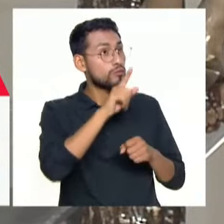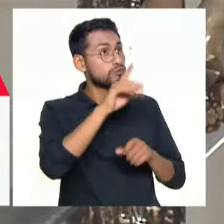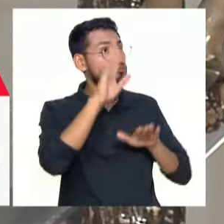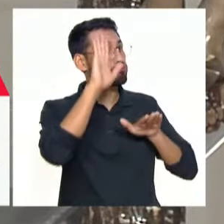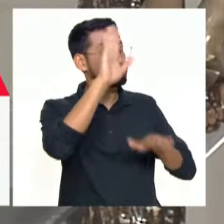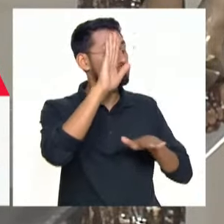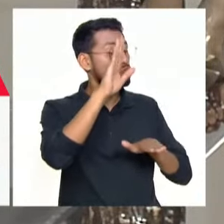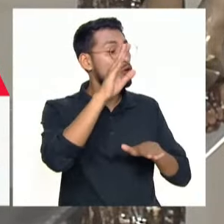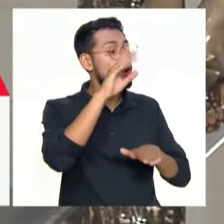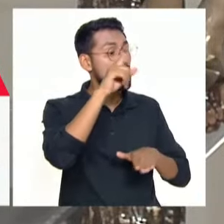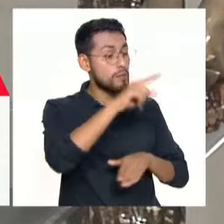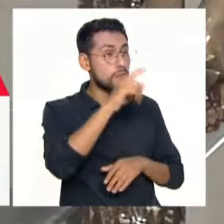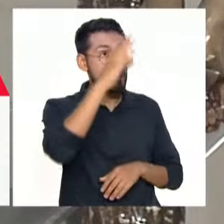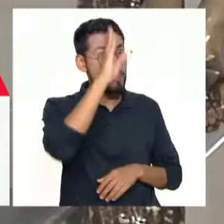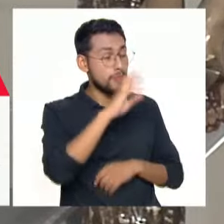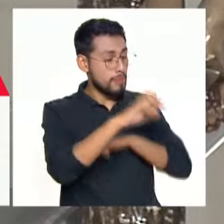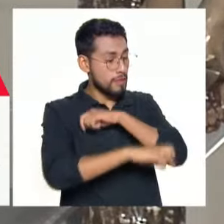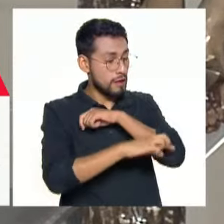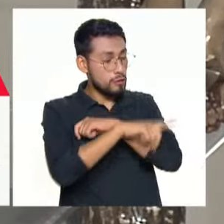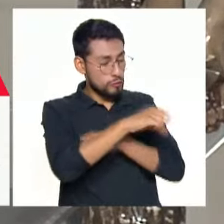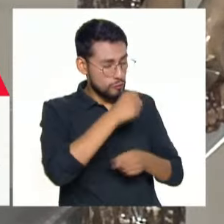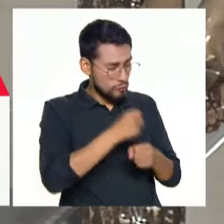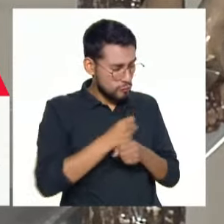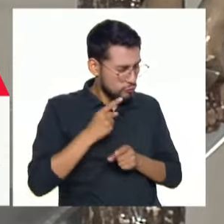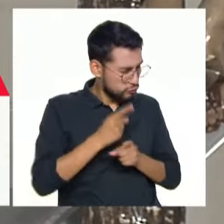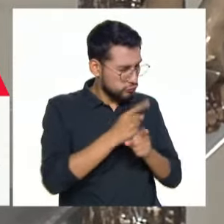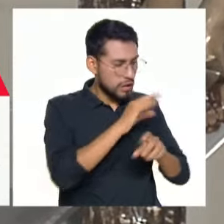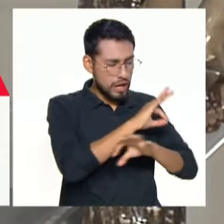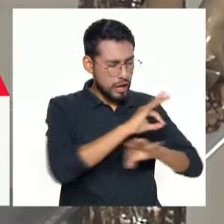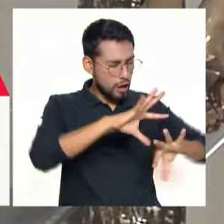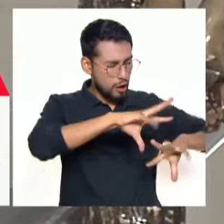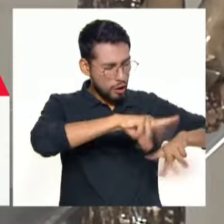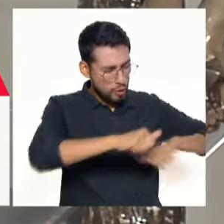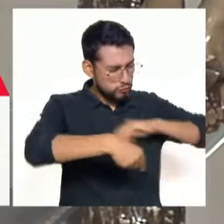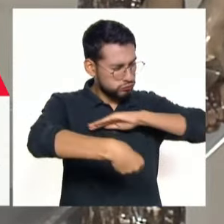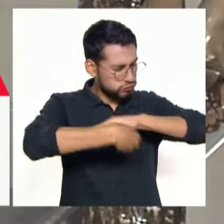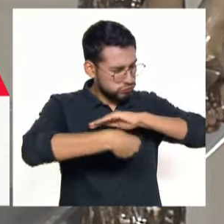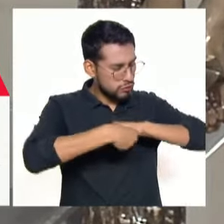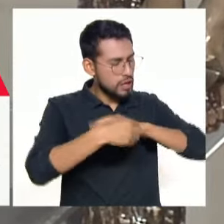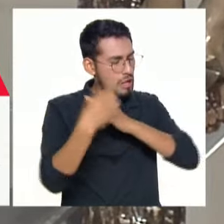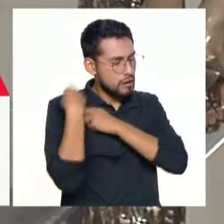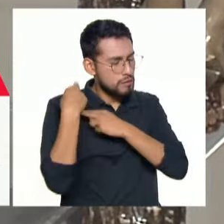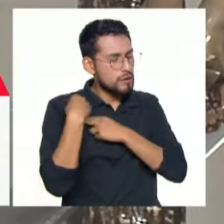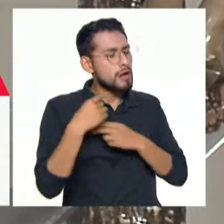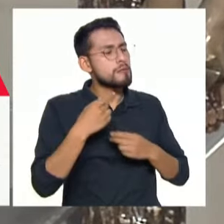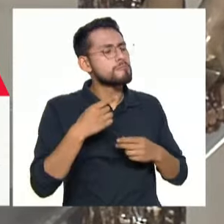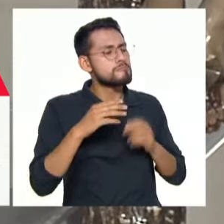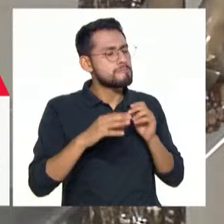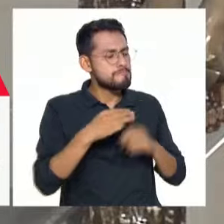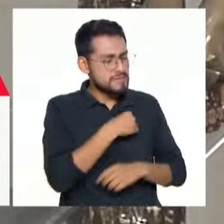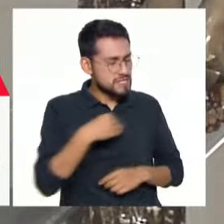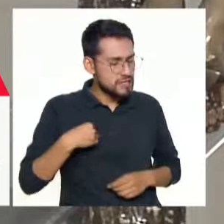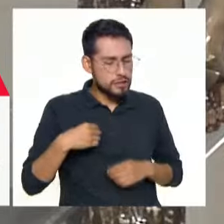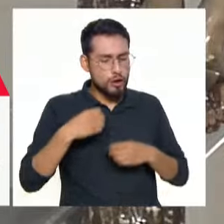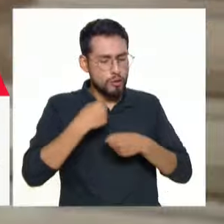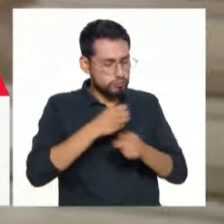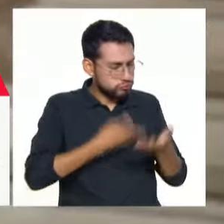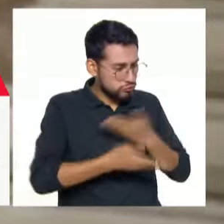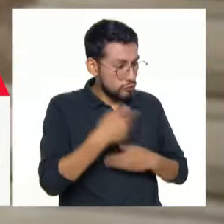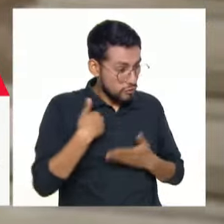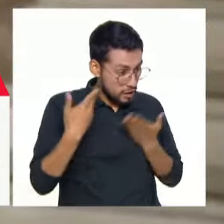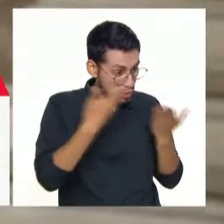desempeñar leal y fielmente, sin cometer actos de corrupción, el cargo de ministra de Producción que le